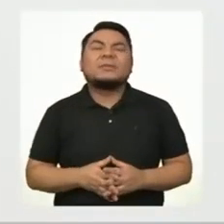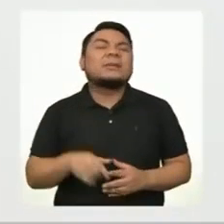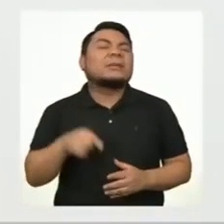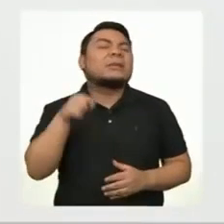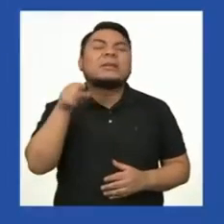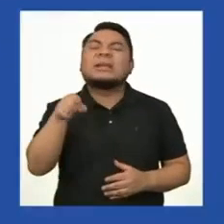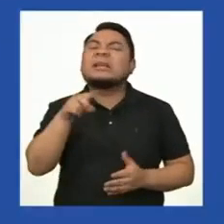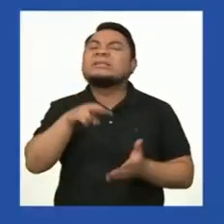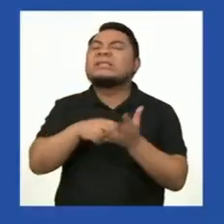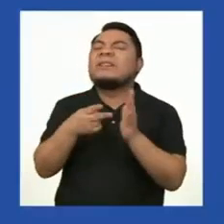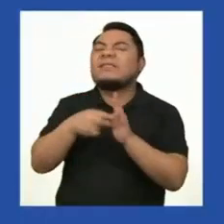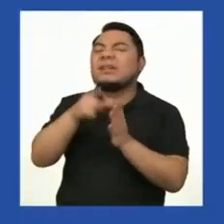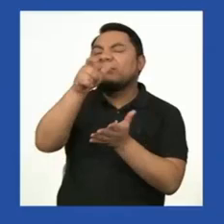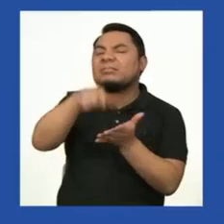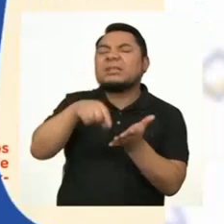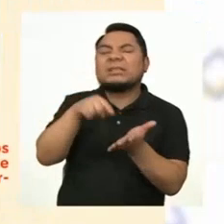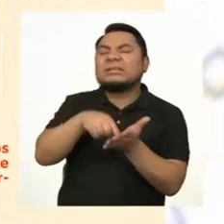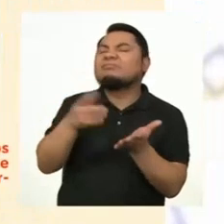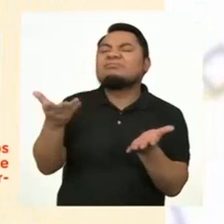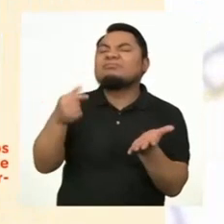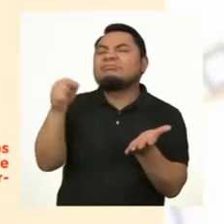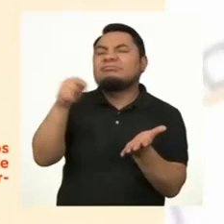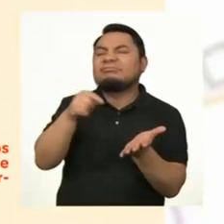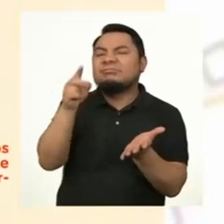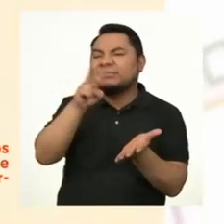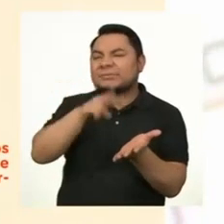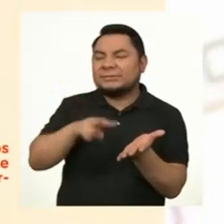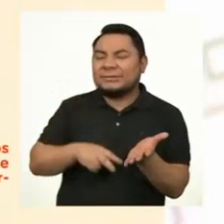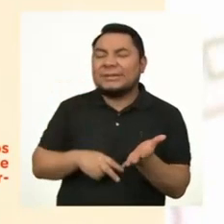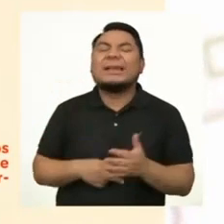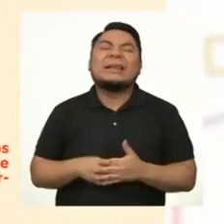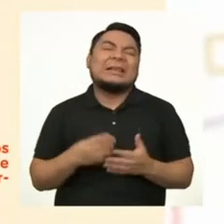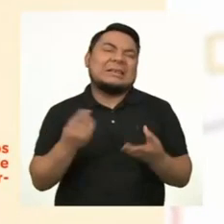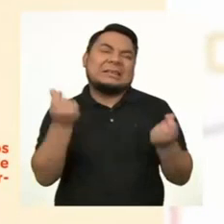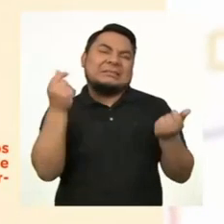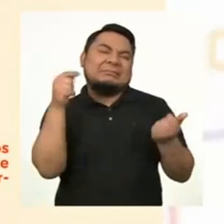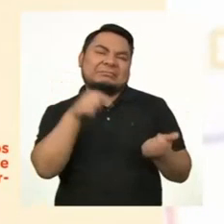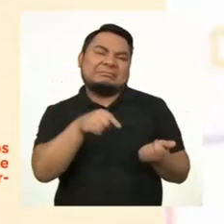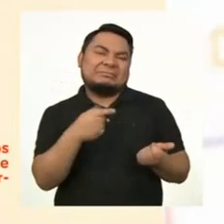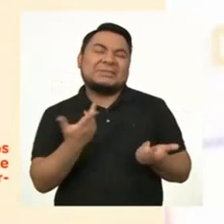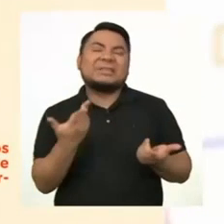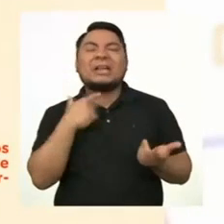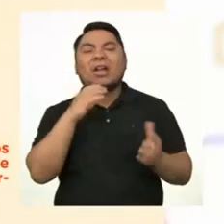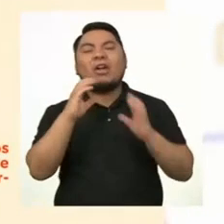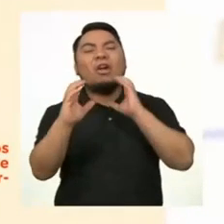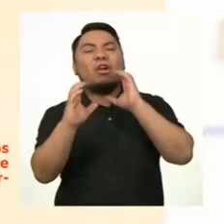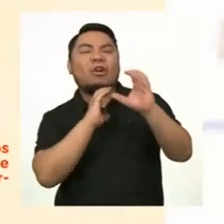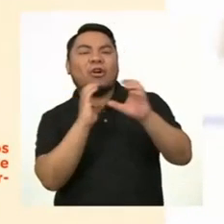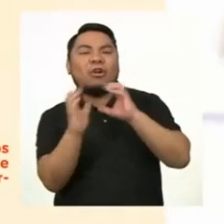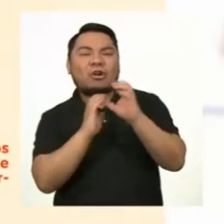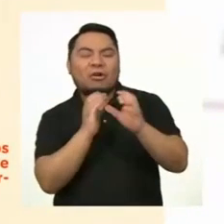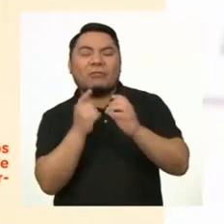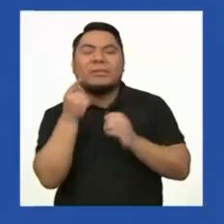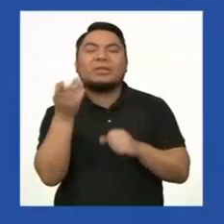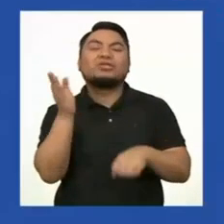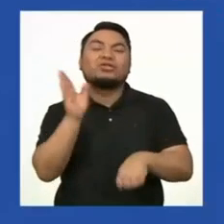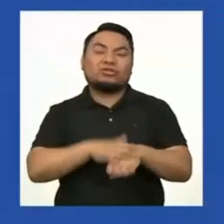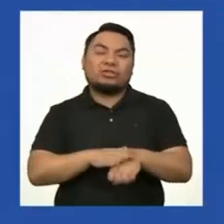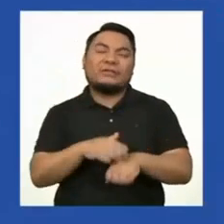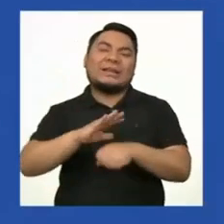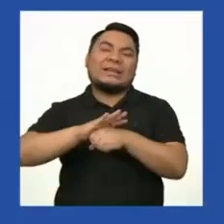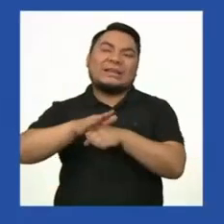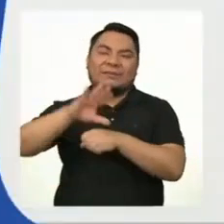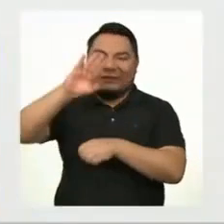el párrafo? Al toque, los espacios de conversación sobre la enfermedad.